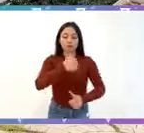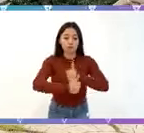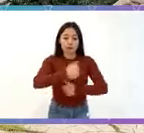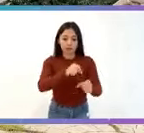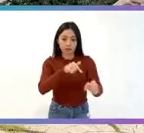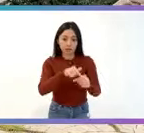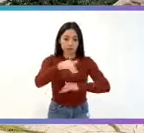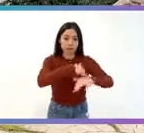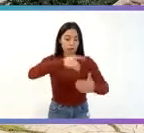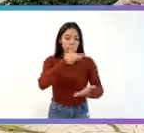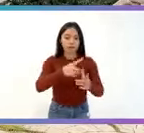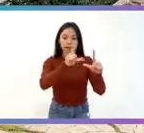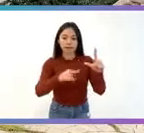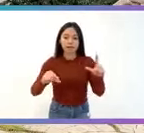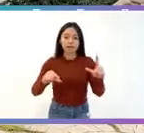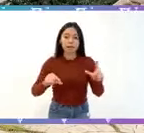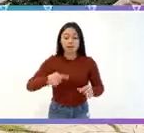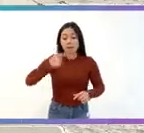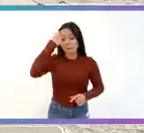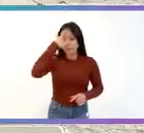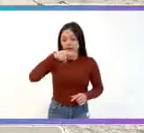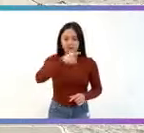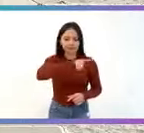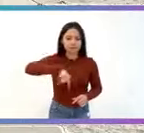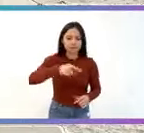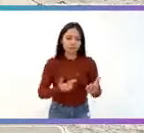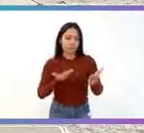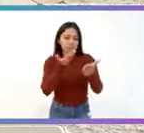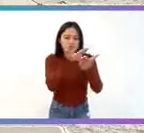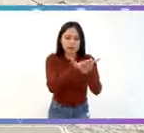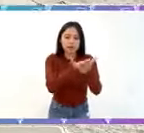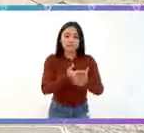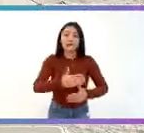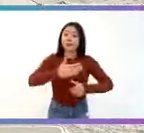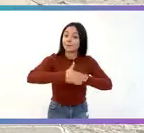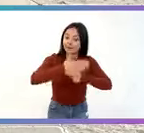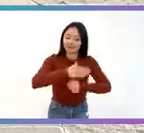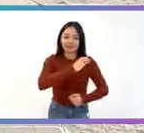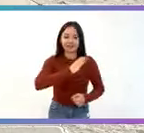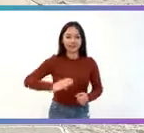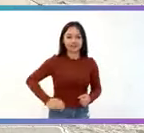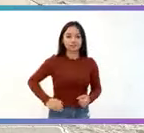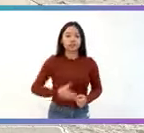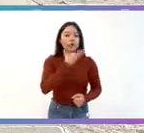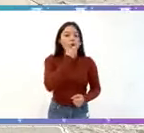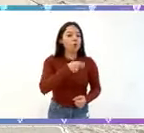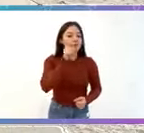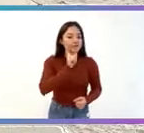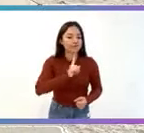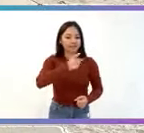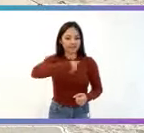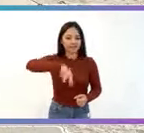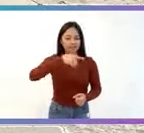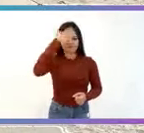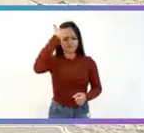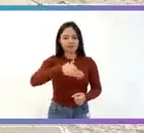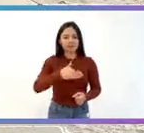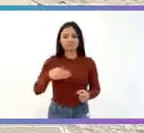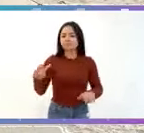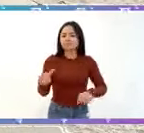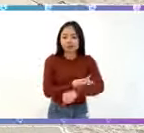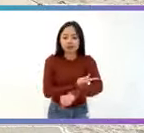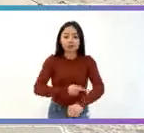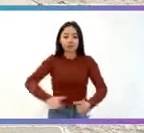espacio de participación ciudadana inédito en el país, en el que a través de tus propuestas diferentes candidatos que contenderán en el proceso